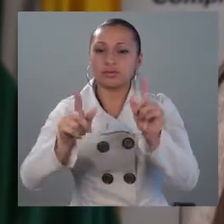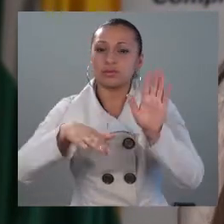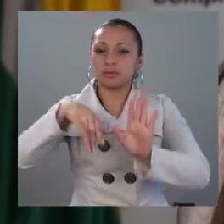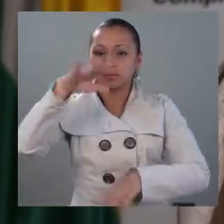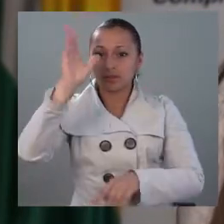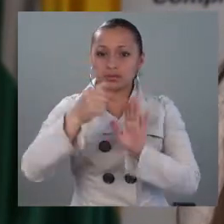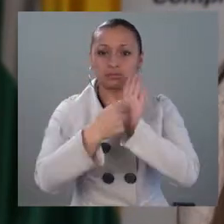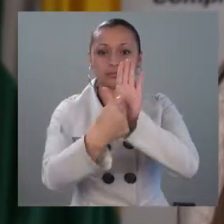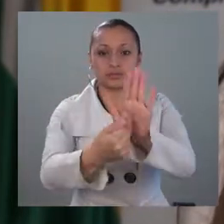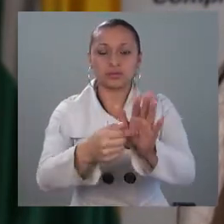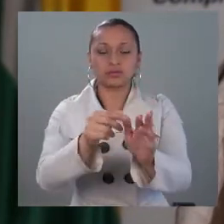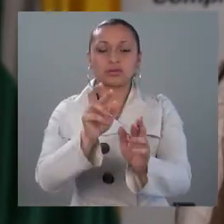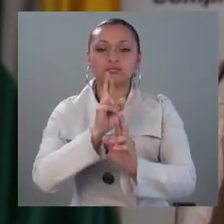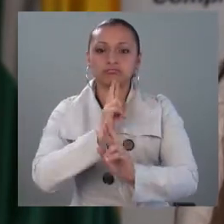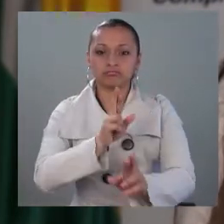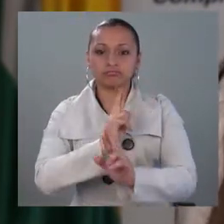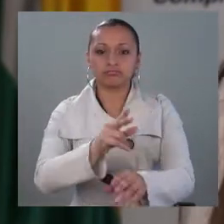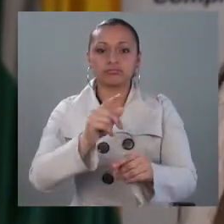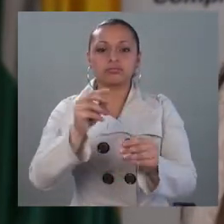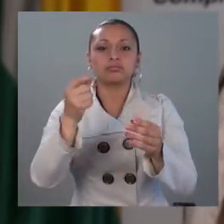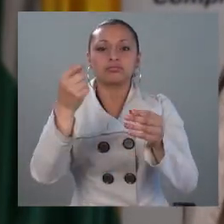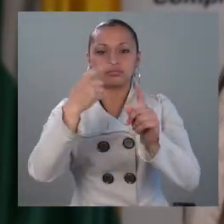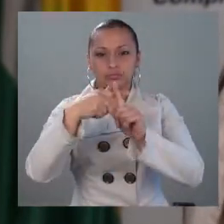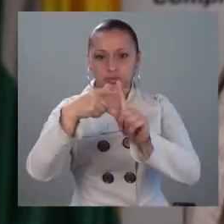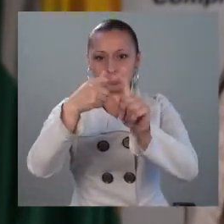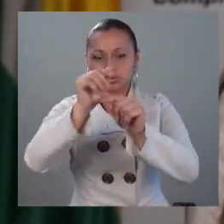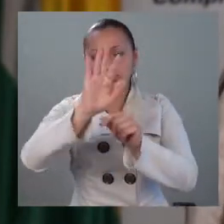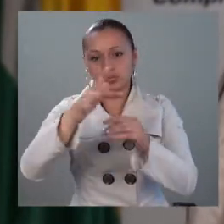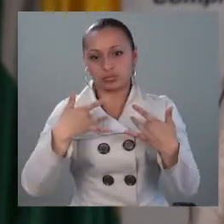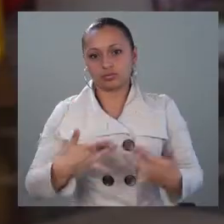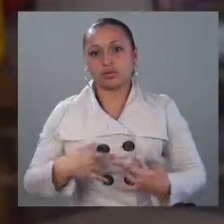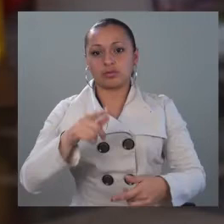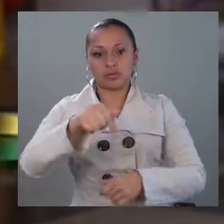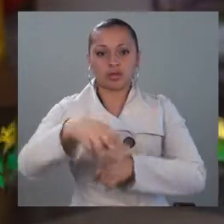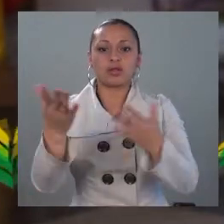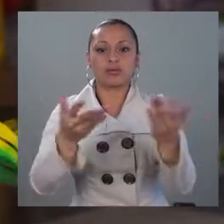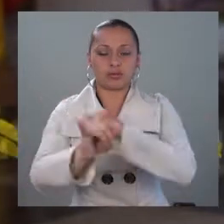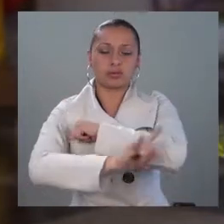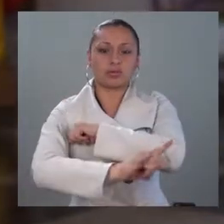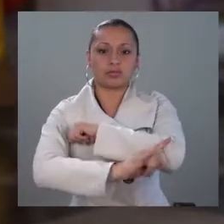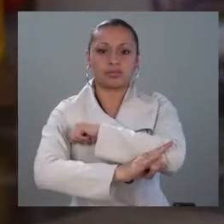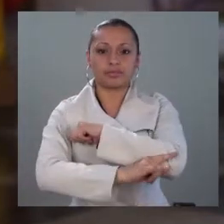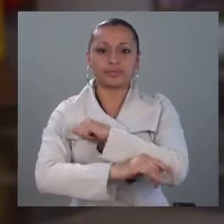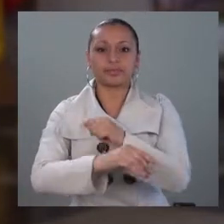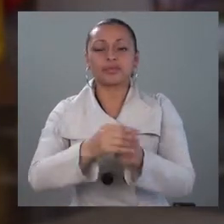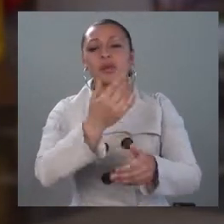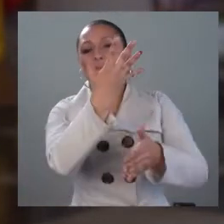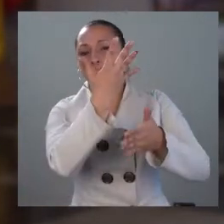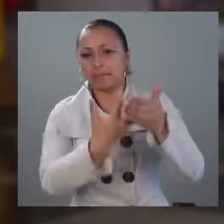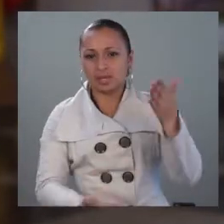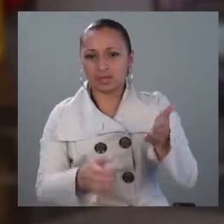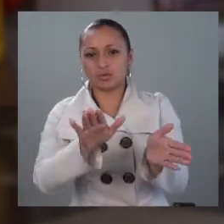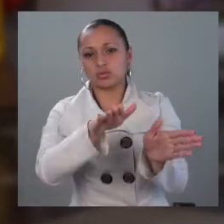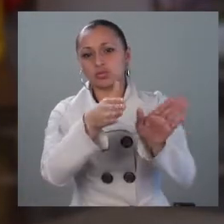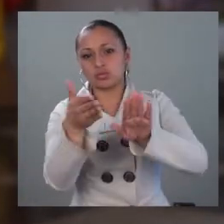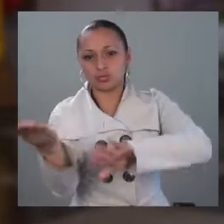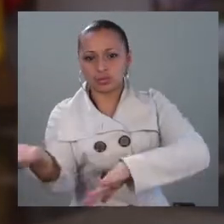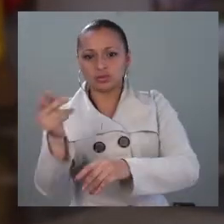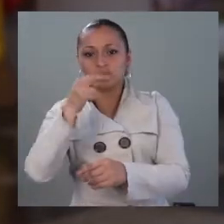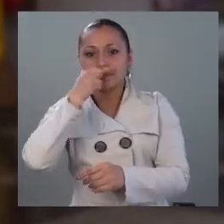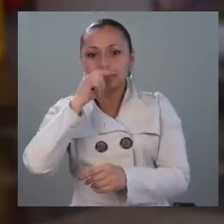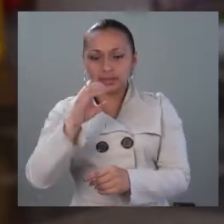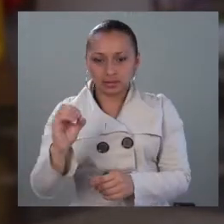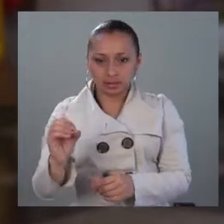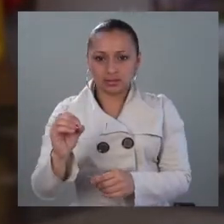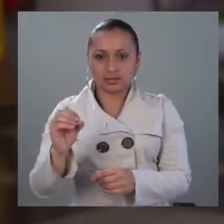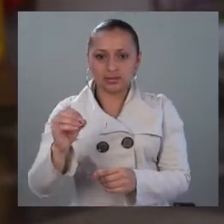está mostrando resultados positivos de la salud en esta parte del departamento. La reducción por parte de la mortalidad de